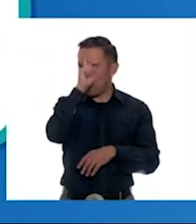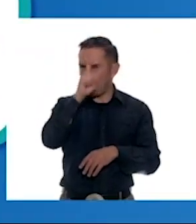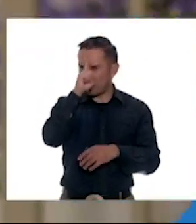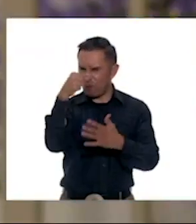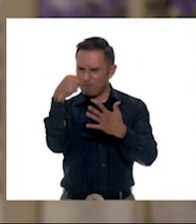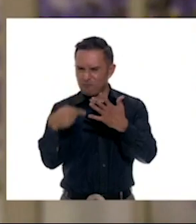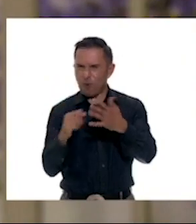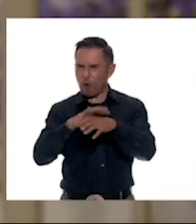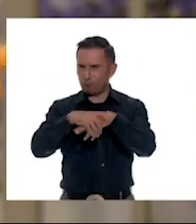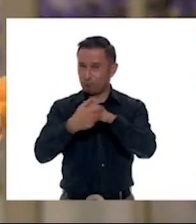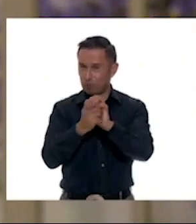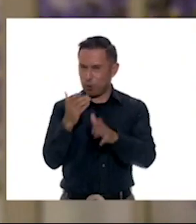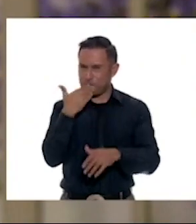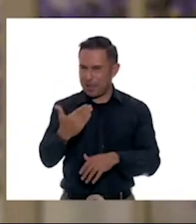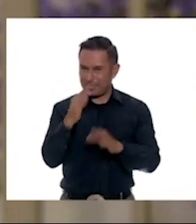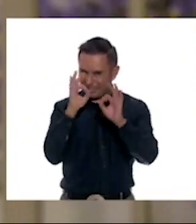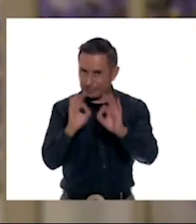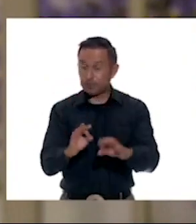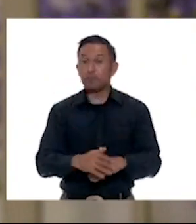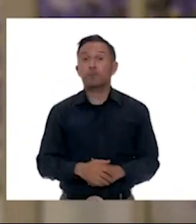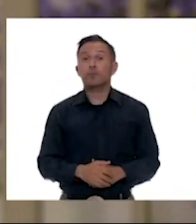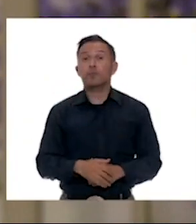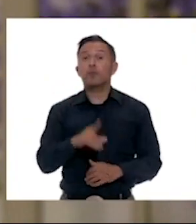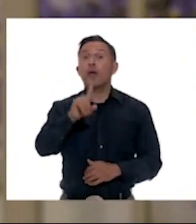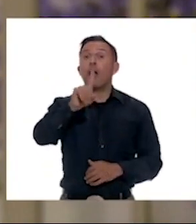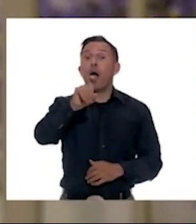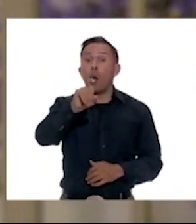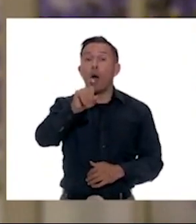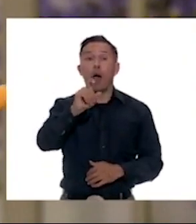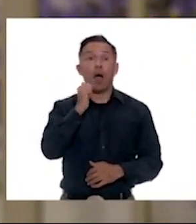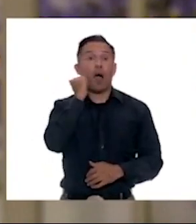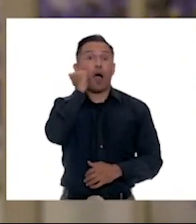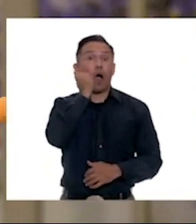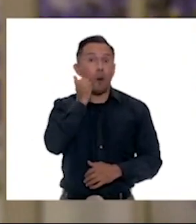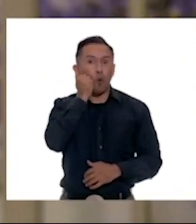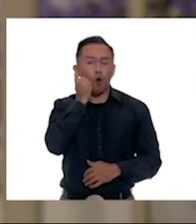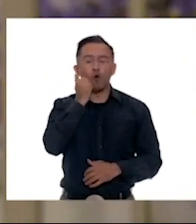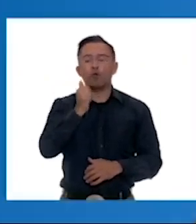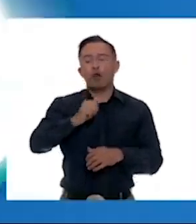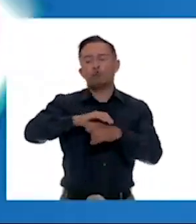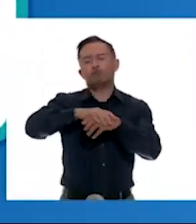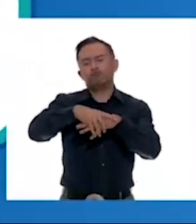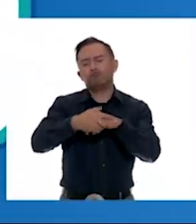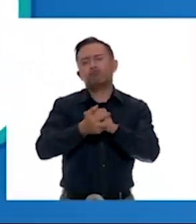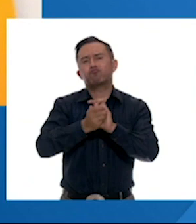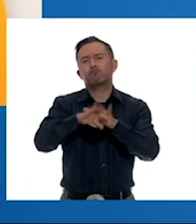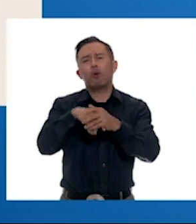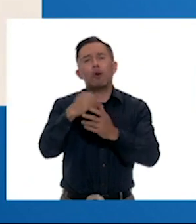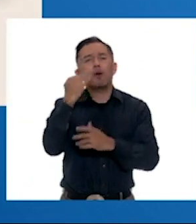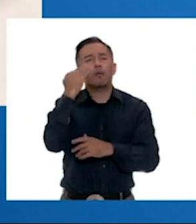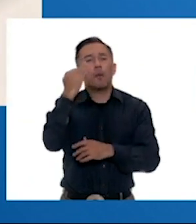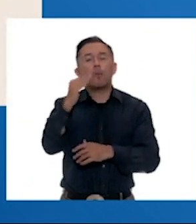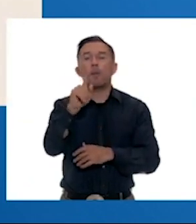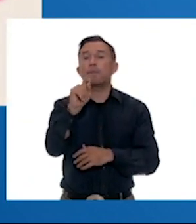correctamente. Lava muy bien tus manos con agua y con jabón durante 20 segundos.